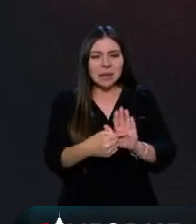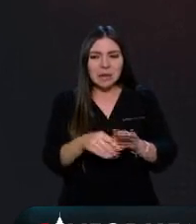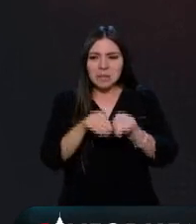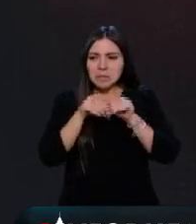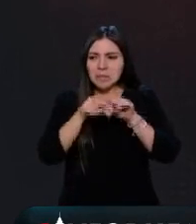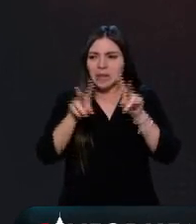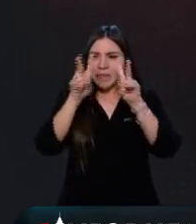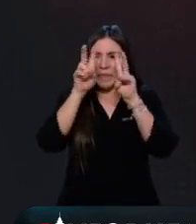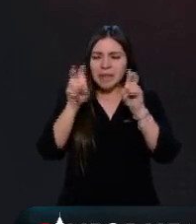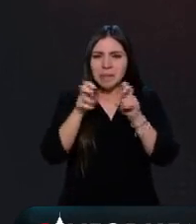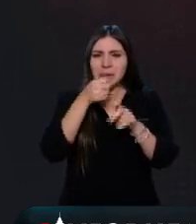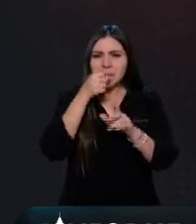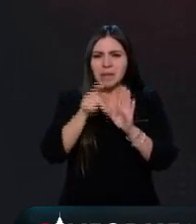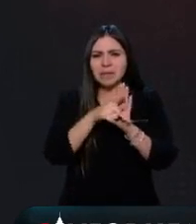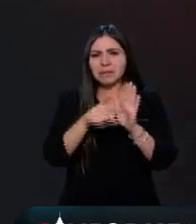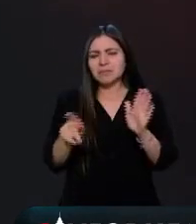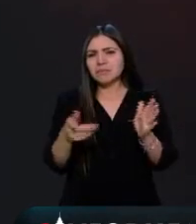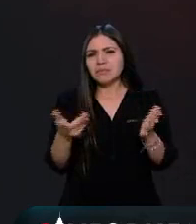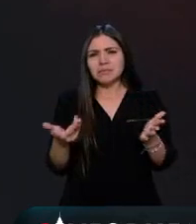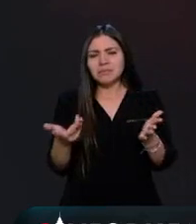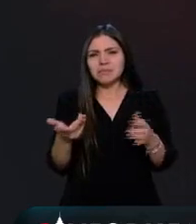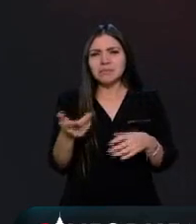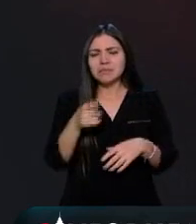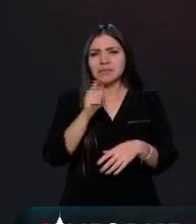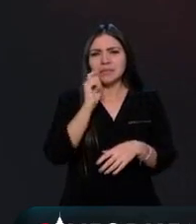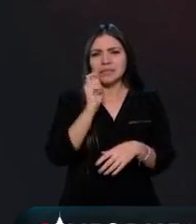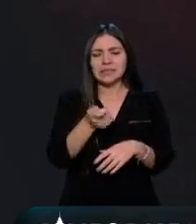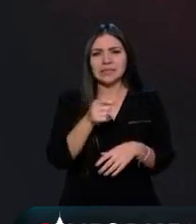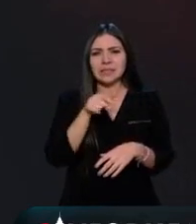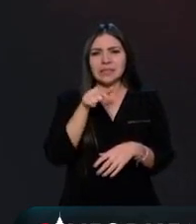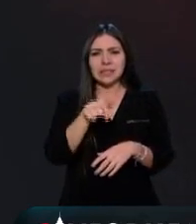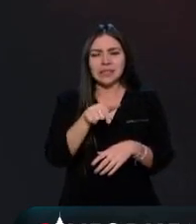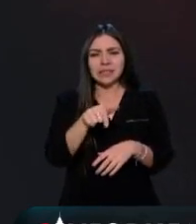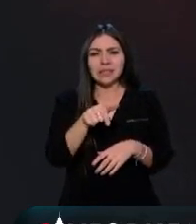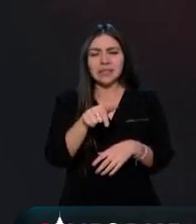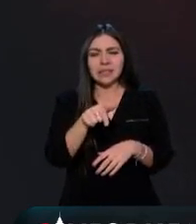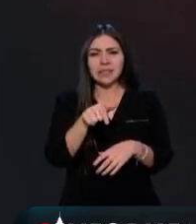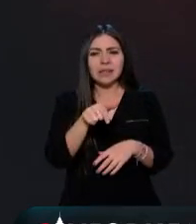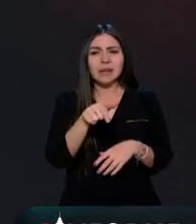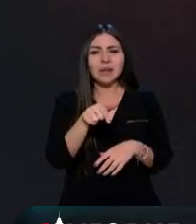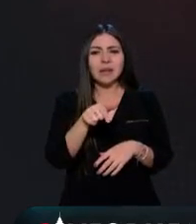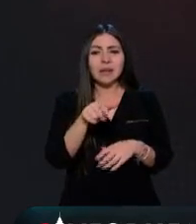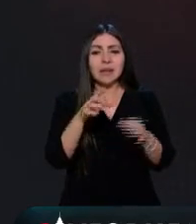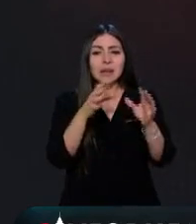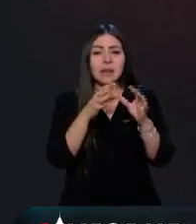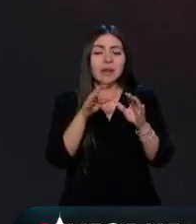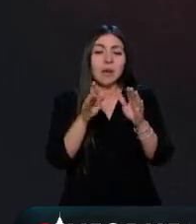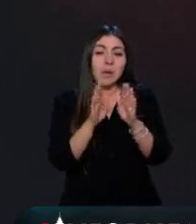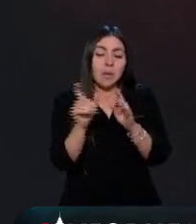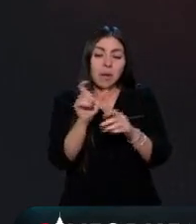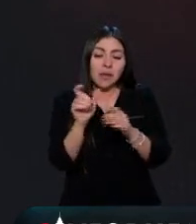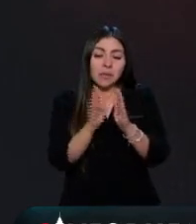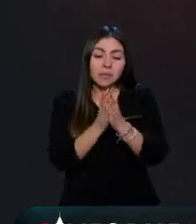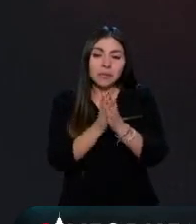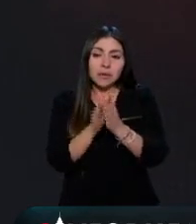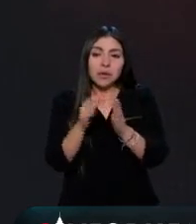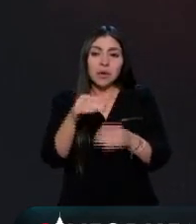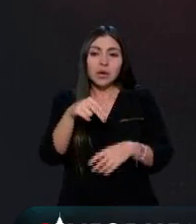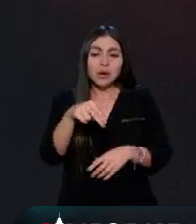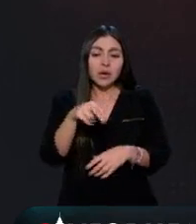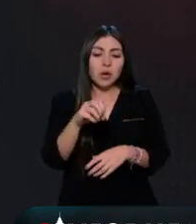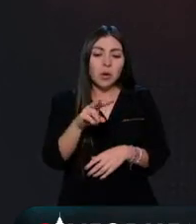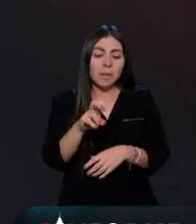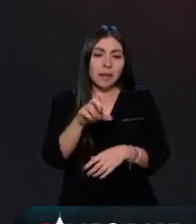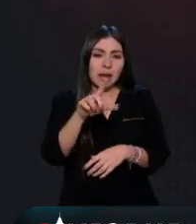que en definición podemos decir es una... Porque cuando hablamos de novela, estamos hablando de una obra